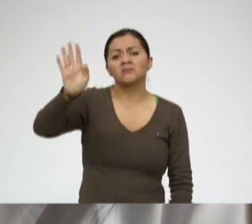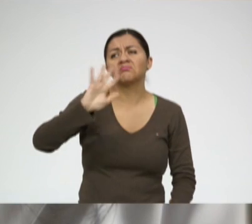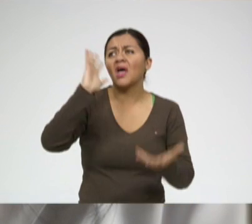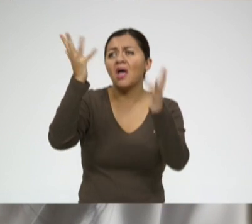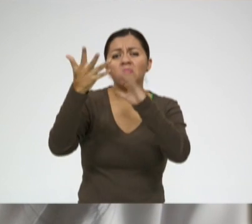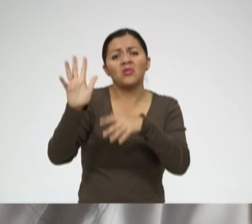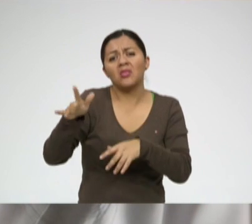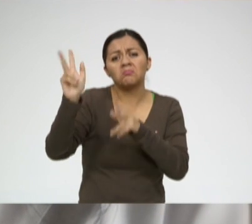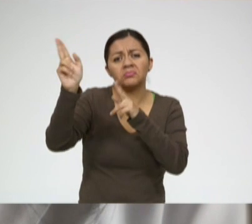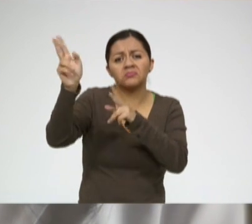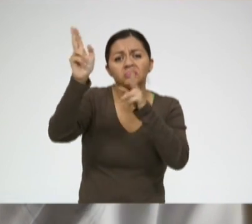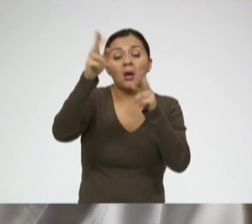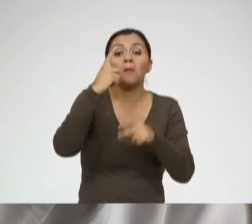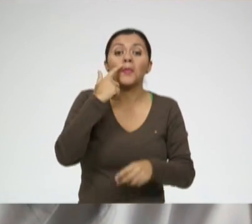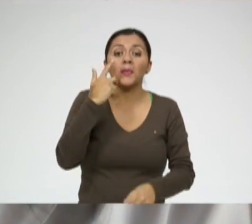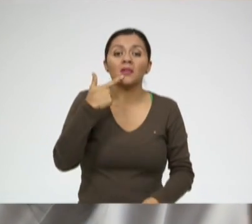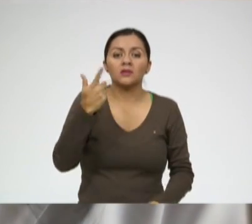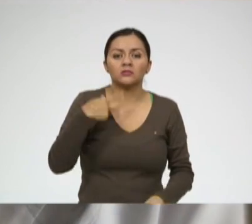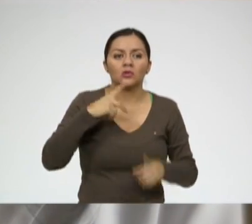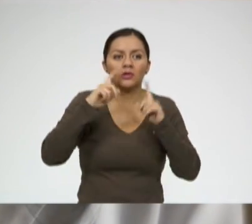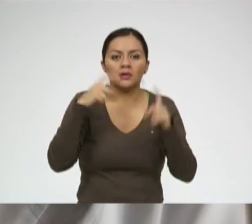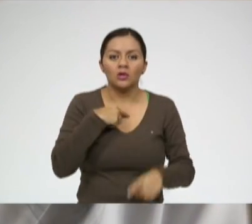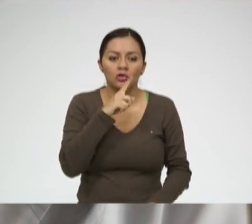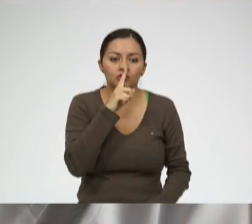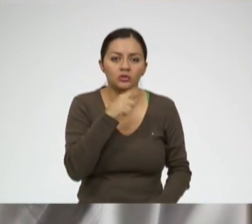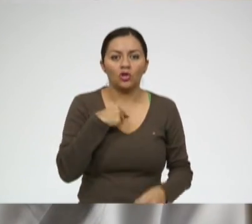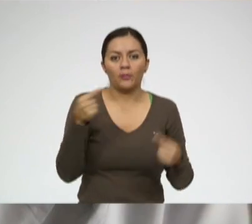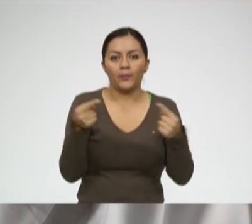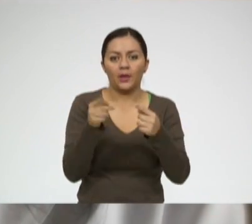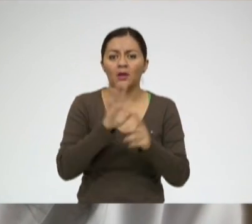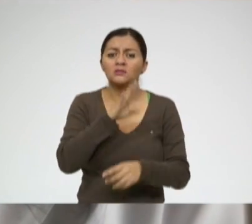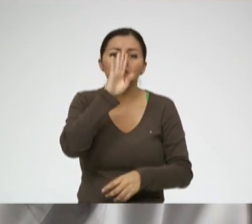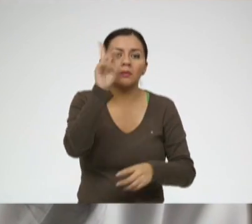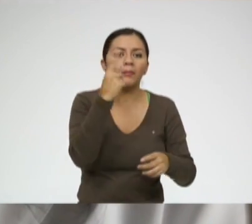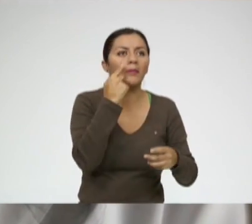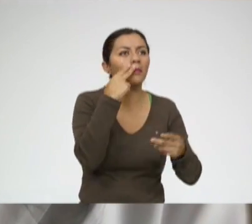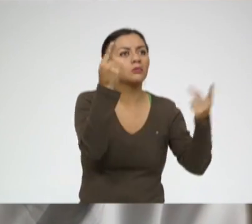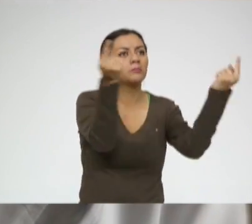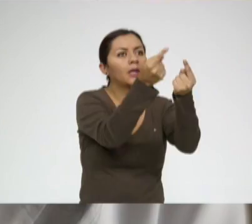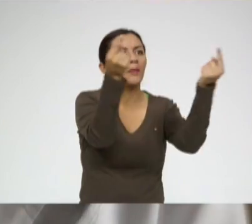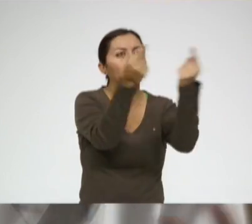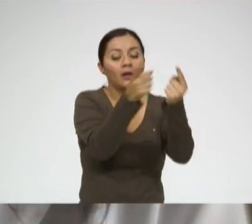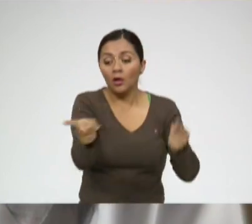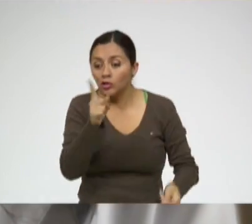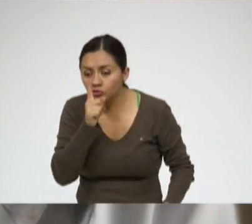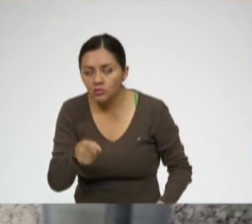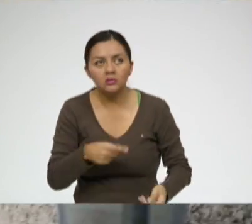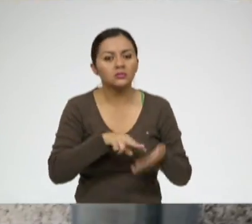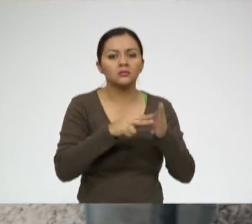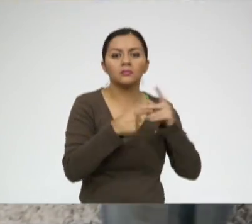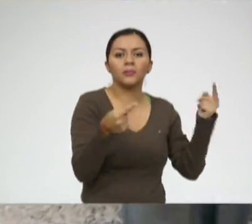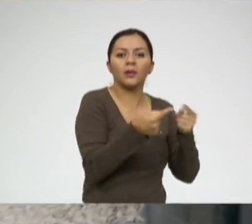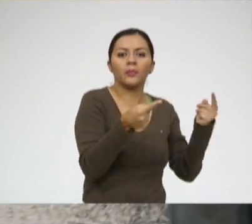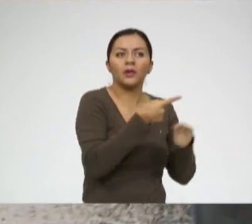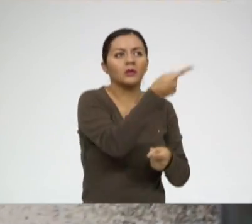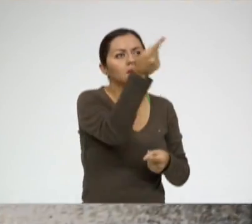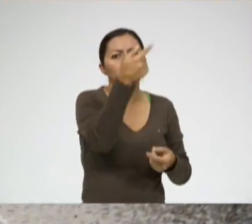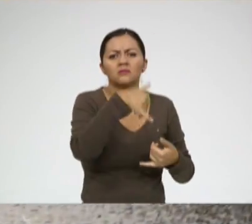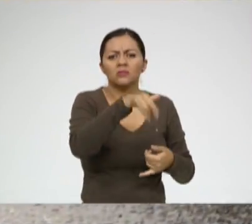cambios. Mis padres me dicen que yo no grite, que no pelee, pero ellos viven peleando y gritando. No entiendo.